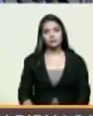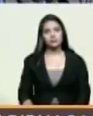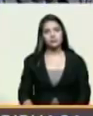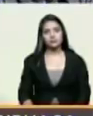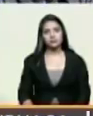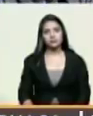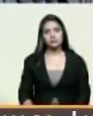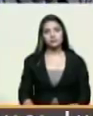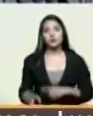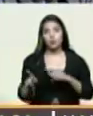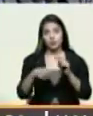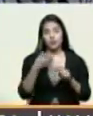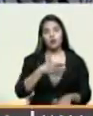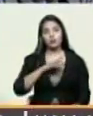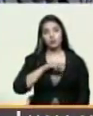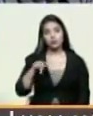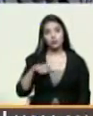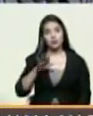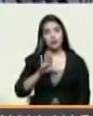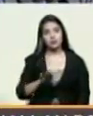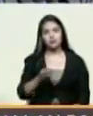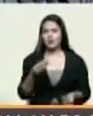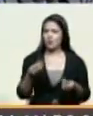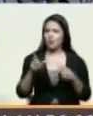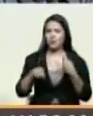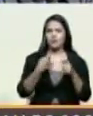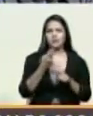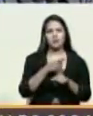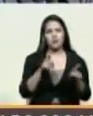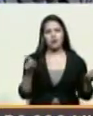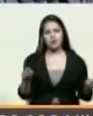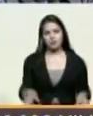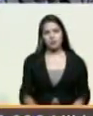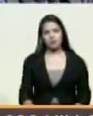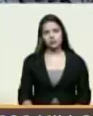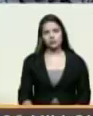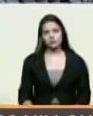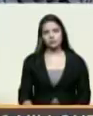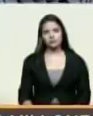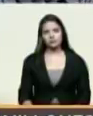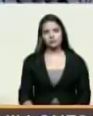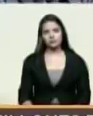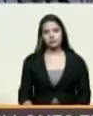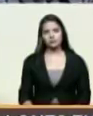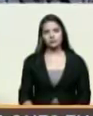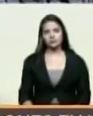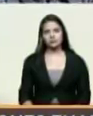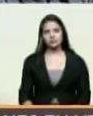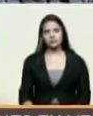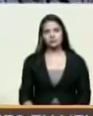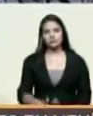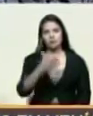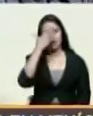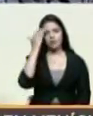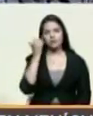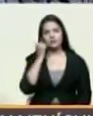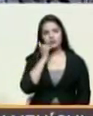Eso fue lo que nos vendieron a nosotros. ¿Cómo nos vendieron ellos? A Francisco de Miranda.